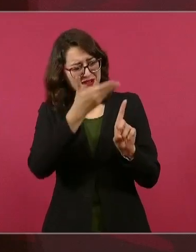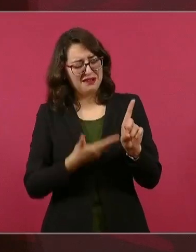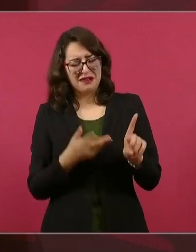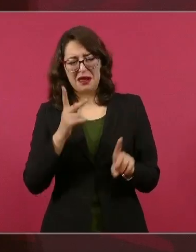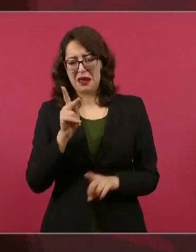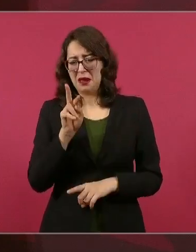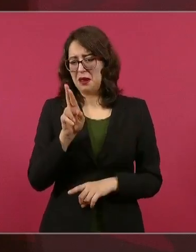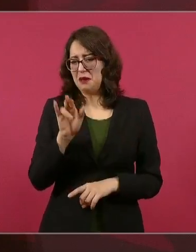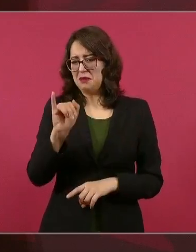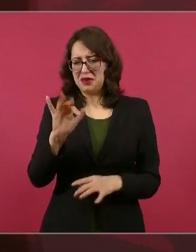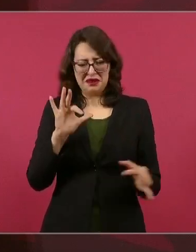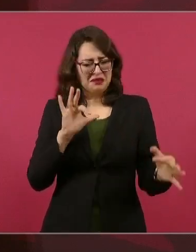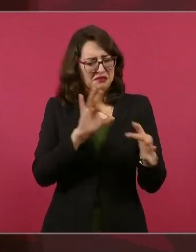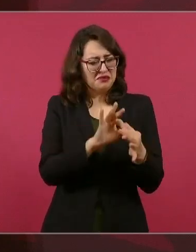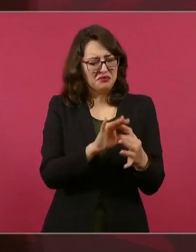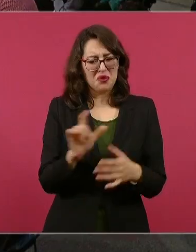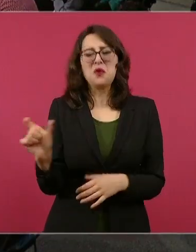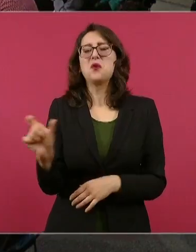de